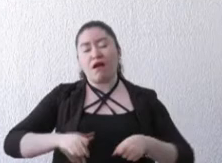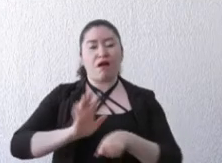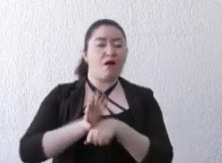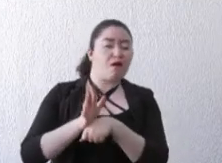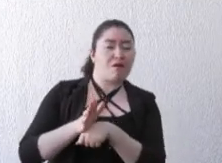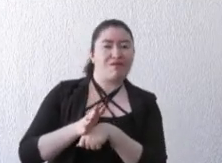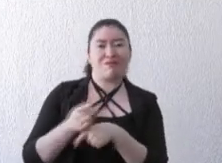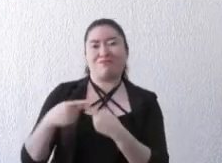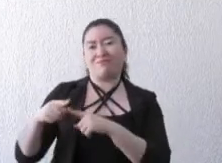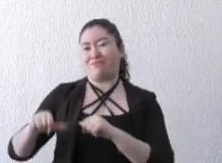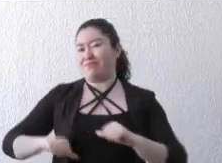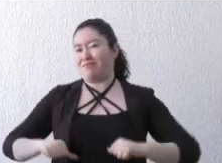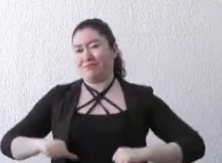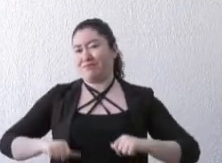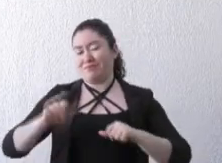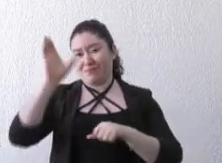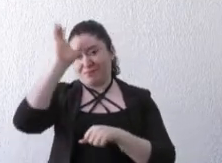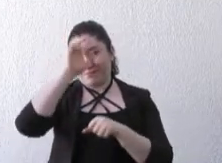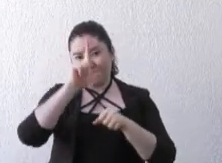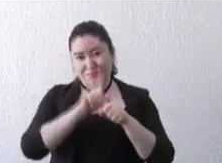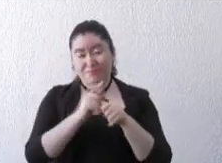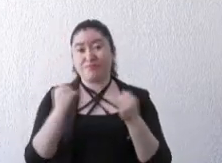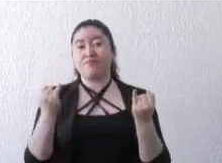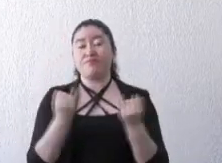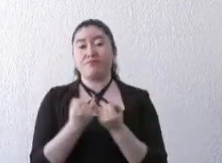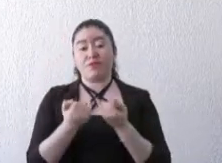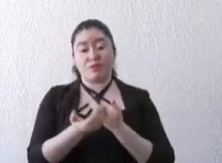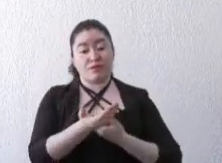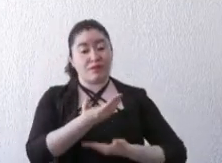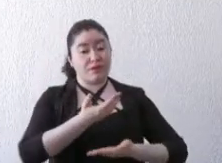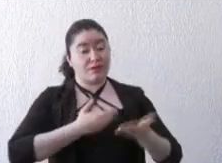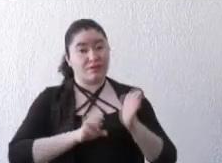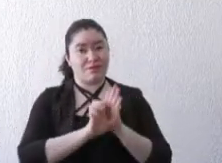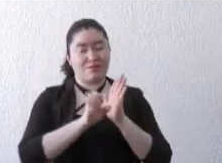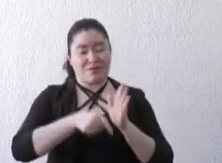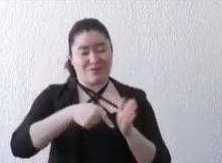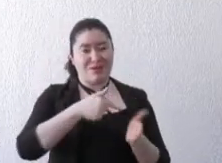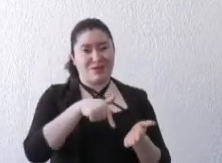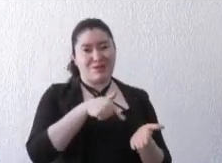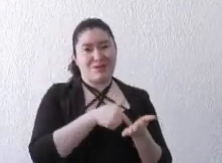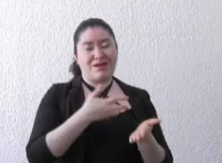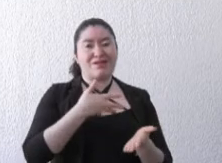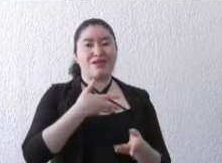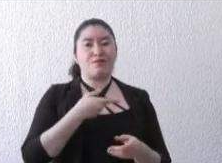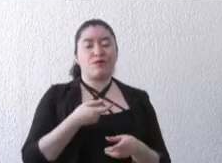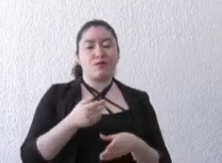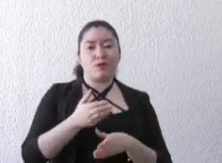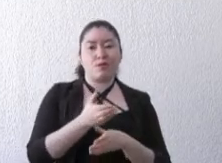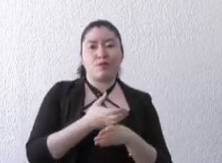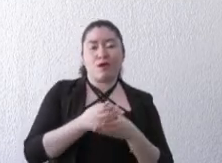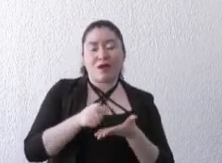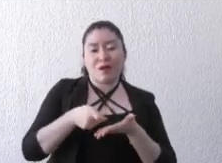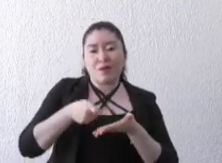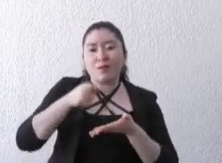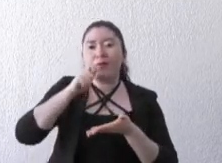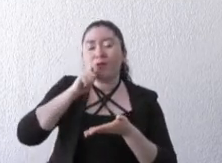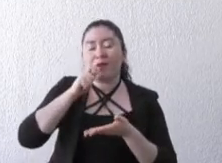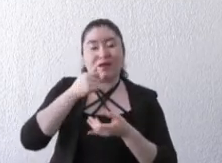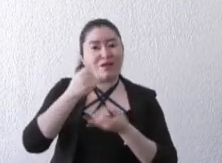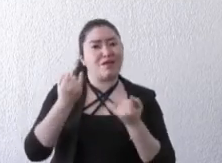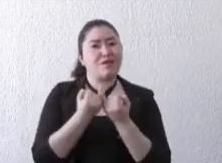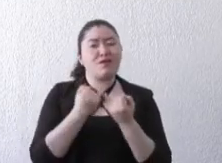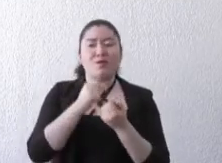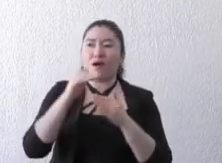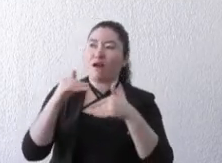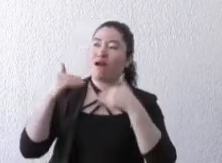también servicios a los que la gente viene, como tendremos aquí una cafetería, en el techo un lugar adecuado para realizar conciertos